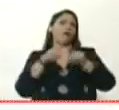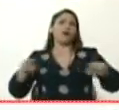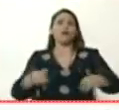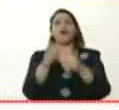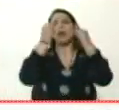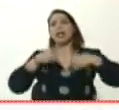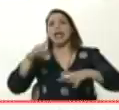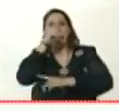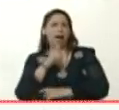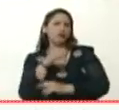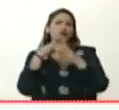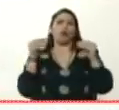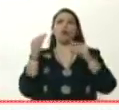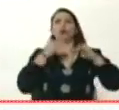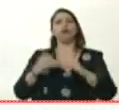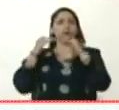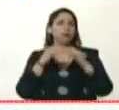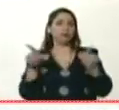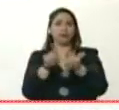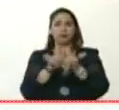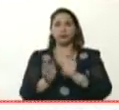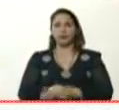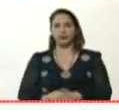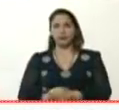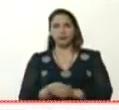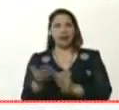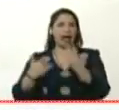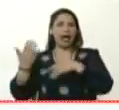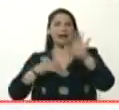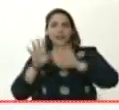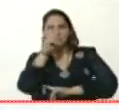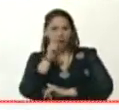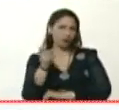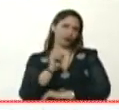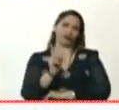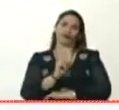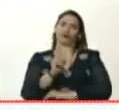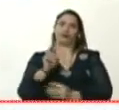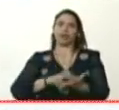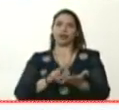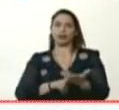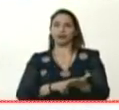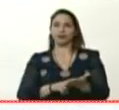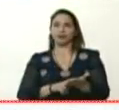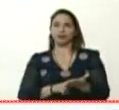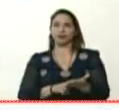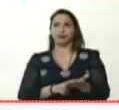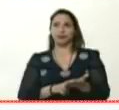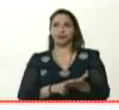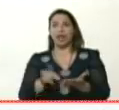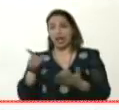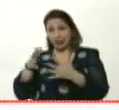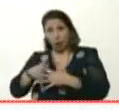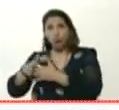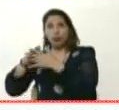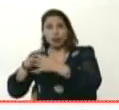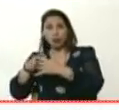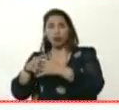año y todo va a ser como hace 15 años. Eso no es verdad. Ellos van a seguir.